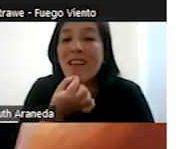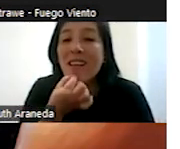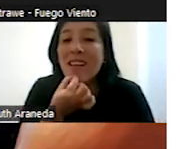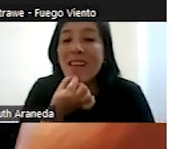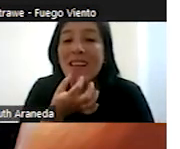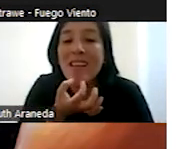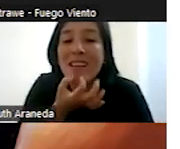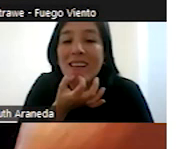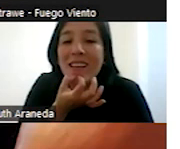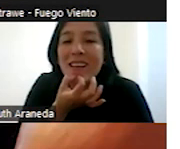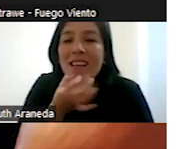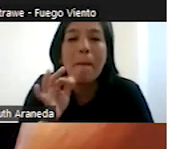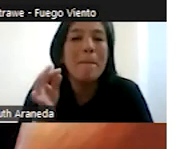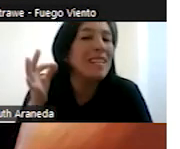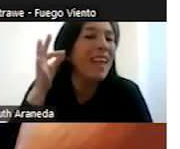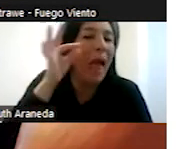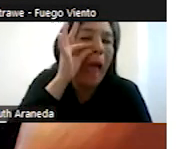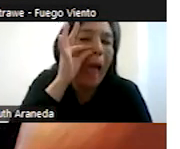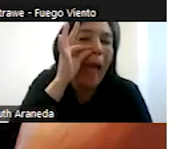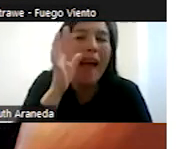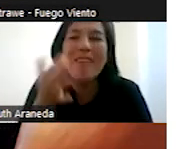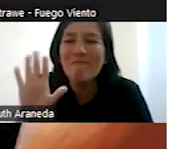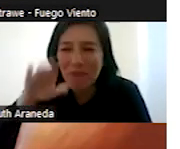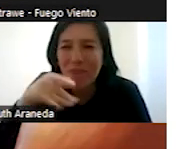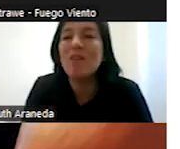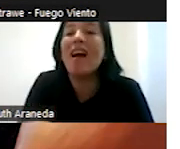básicamente un piercing, un aro,